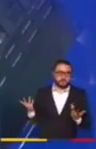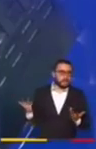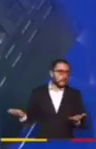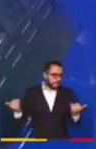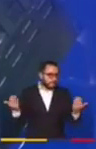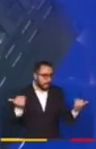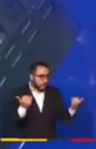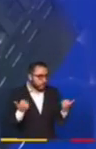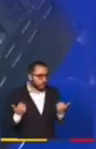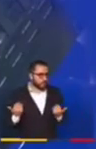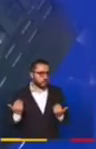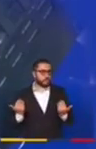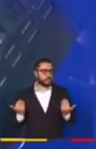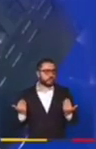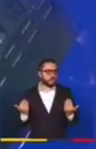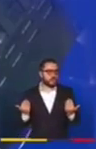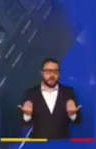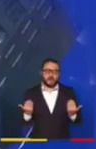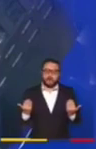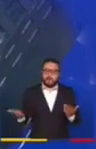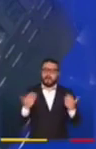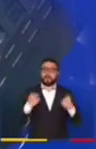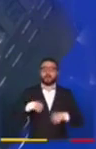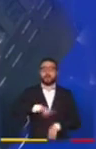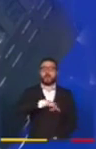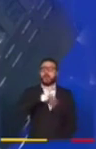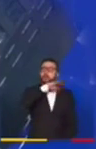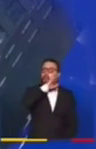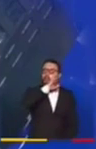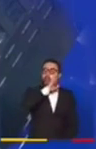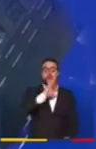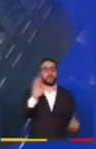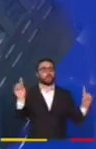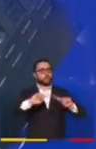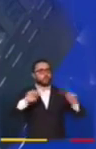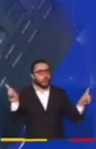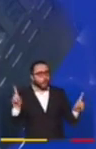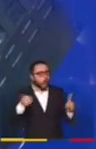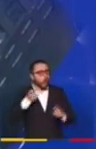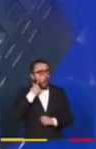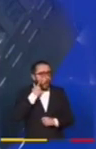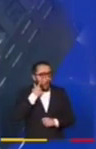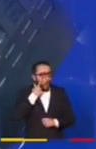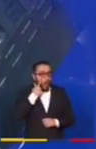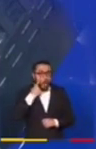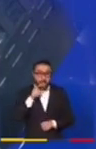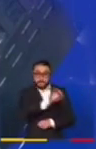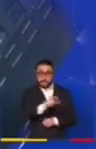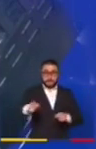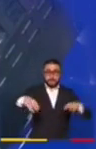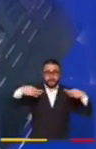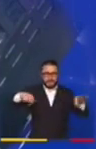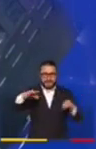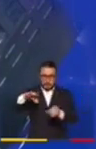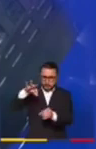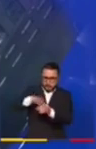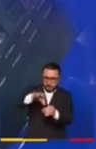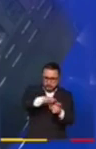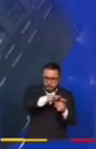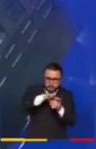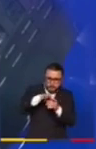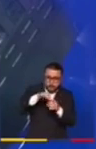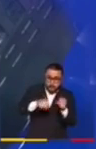Vamos. No podemos dormirnos. Si destruyen el triunfo popular del